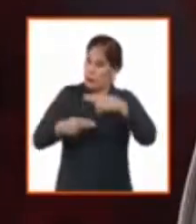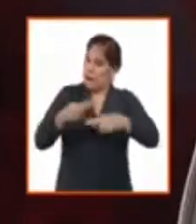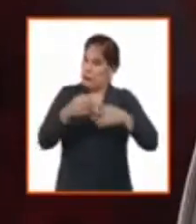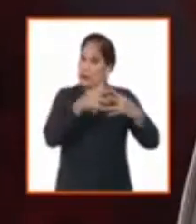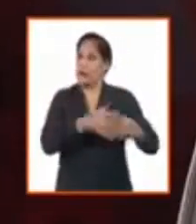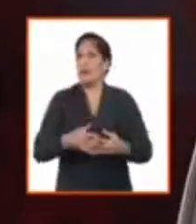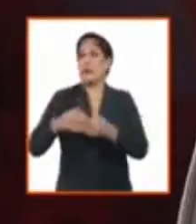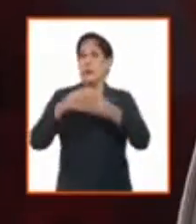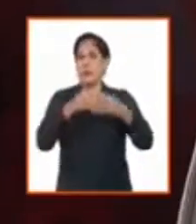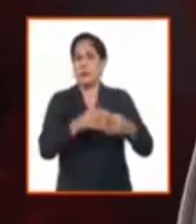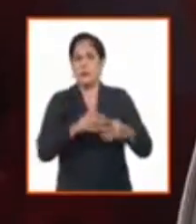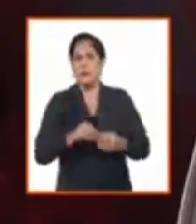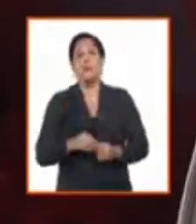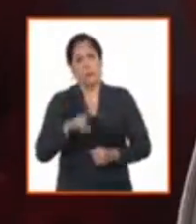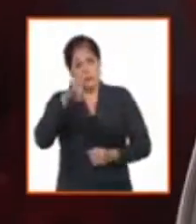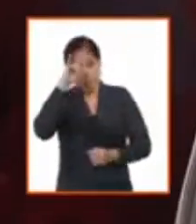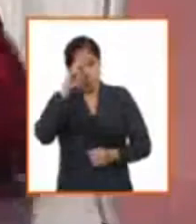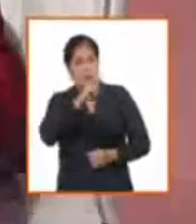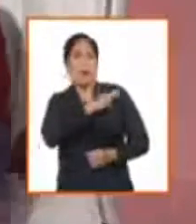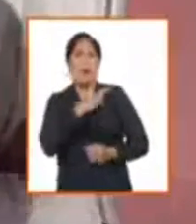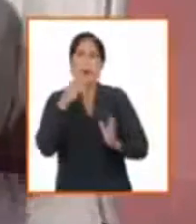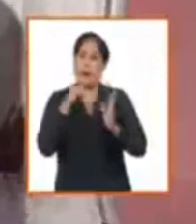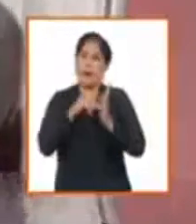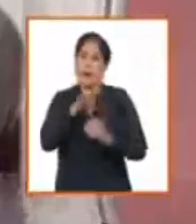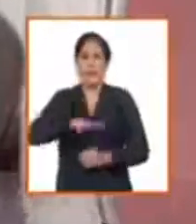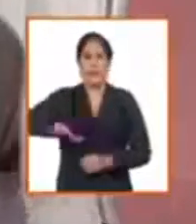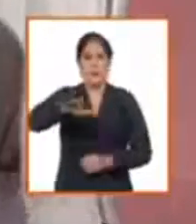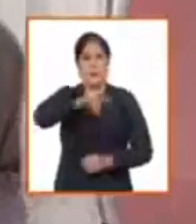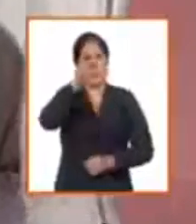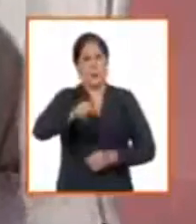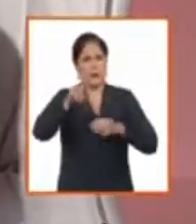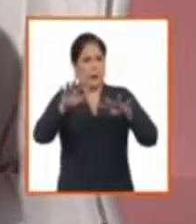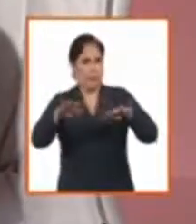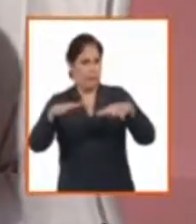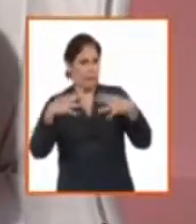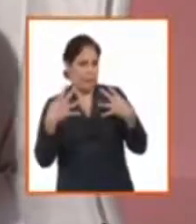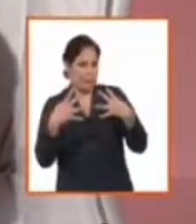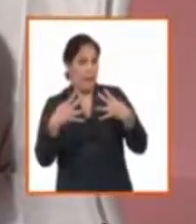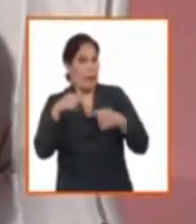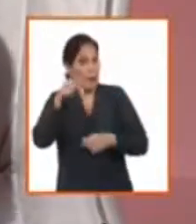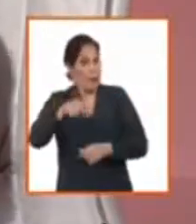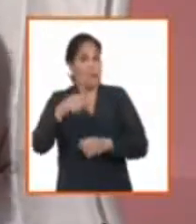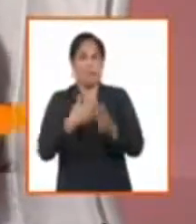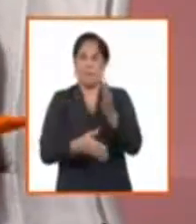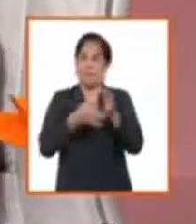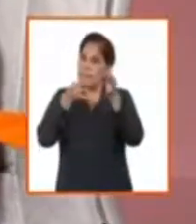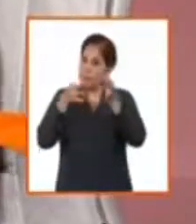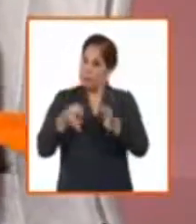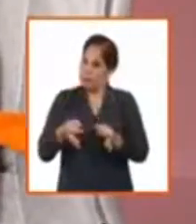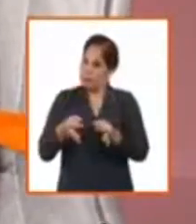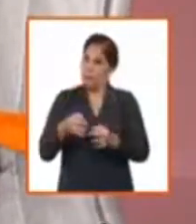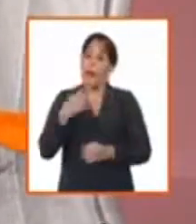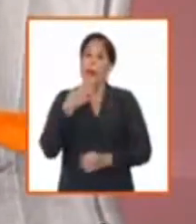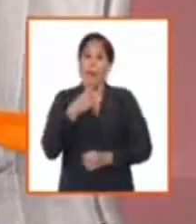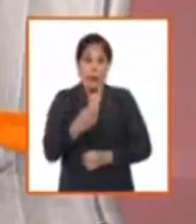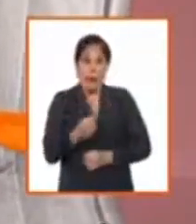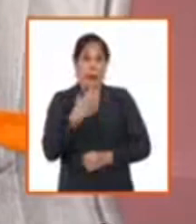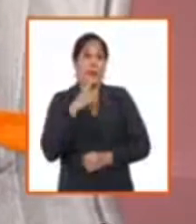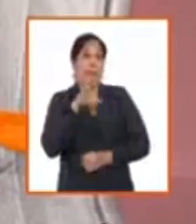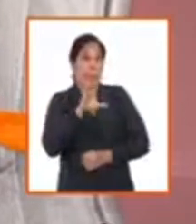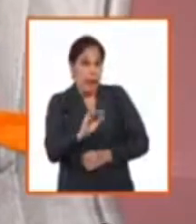eeuu asimismo bueno buenas tardes a todos los televidentes y radioyentes efectivamente es bueno él dijo que iba a ser